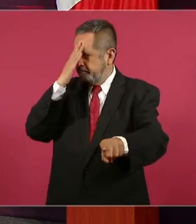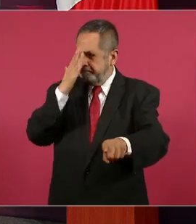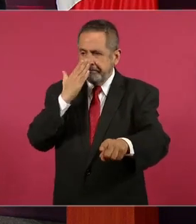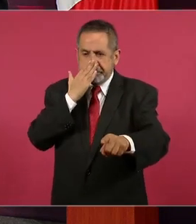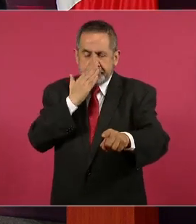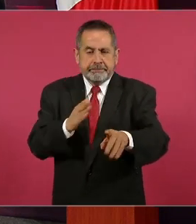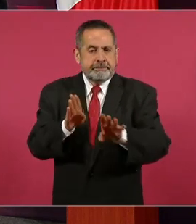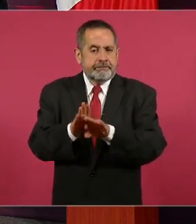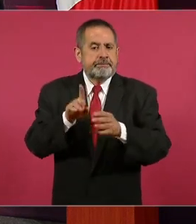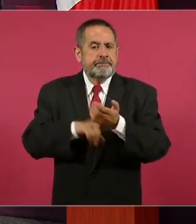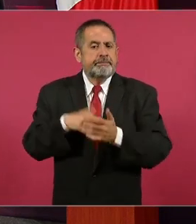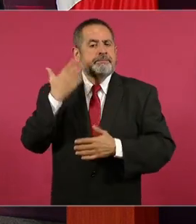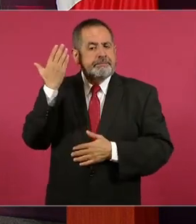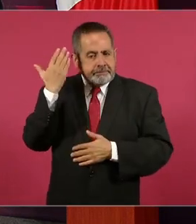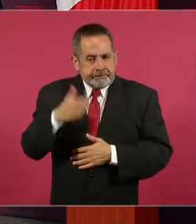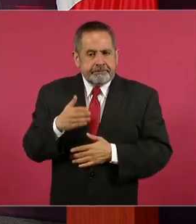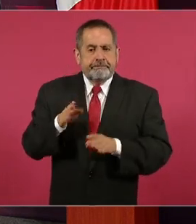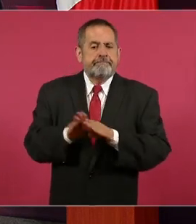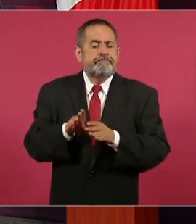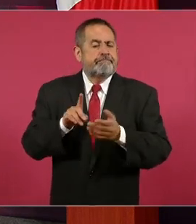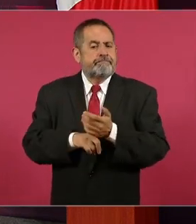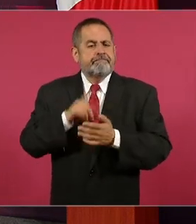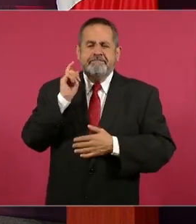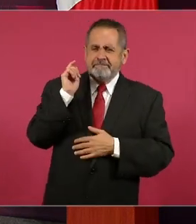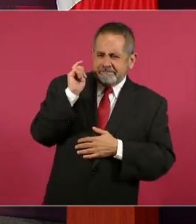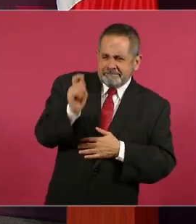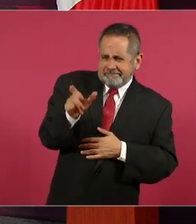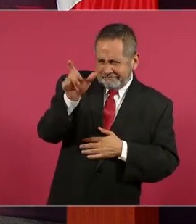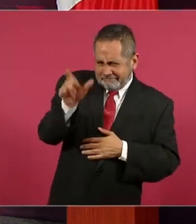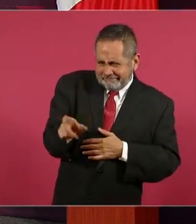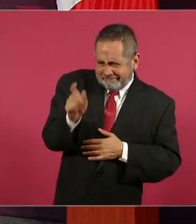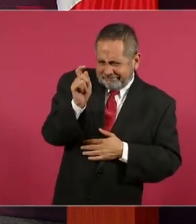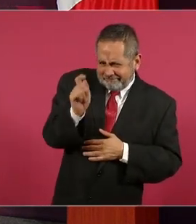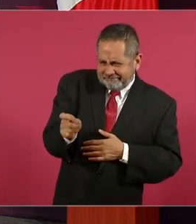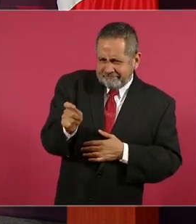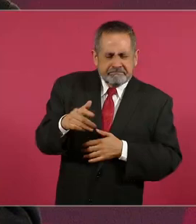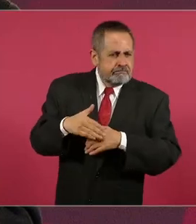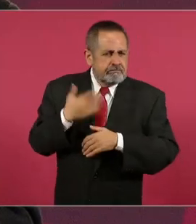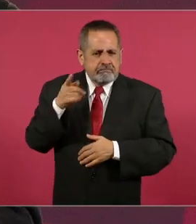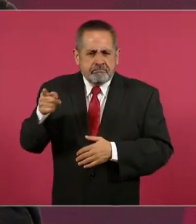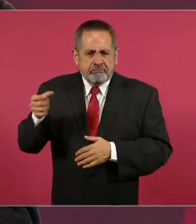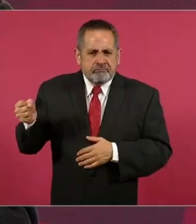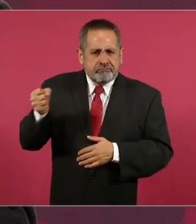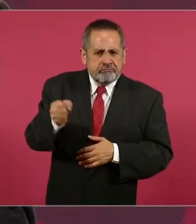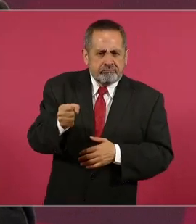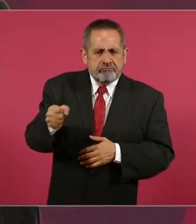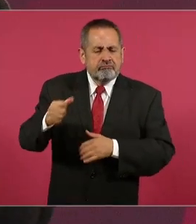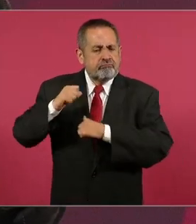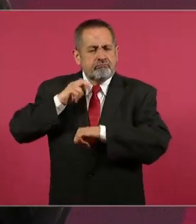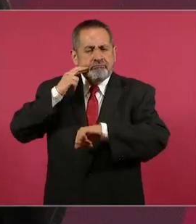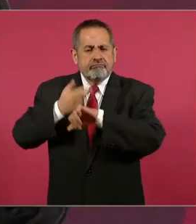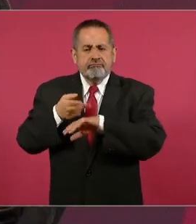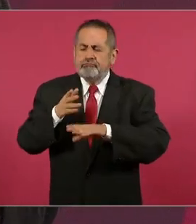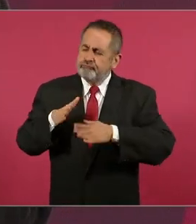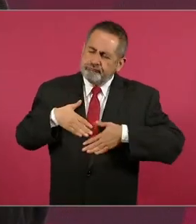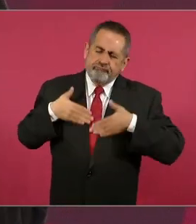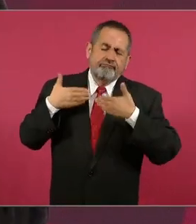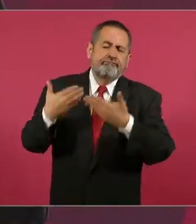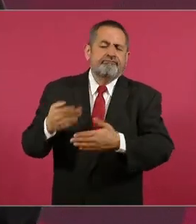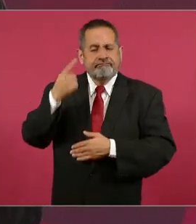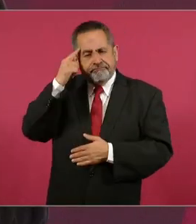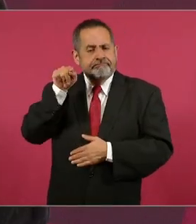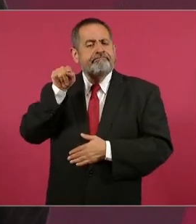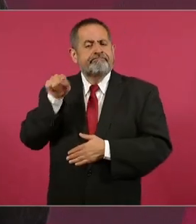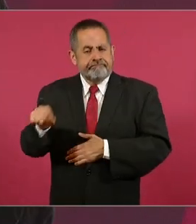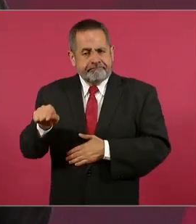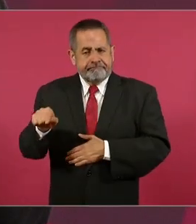tengan los elementos suficientes del por qué estamos confiando